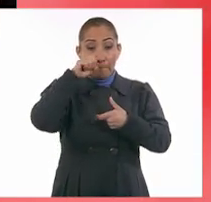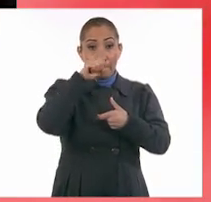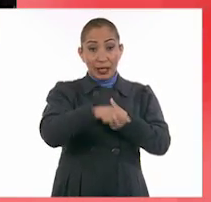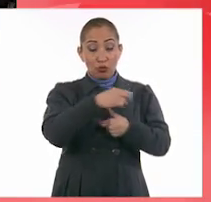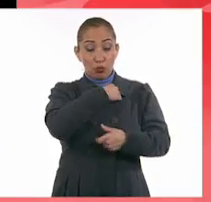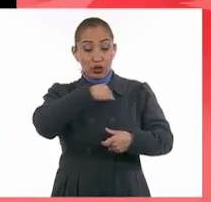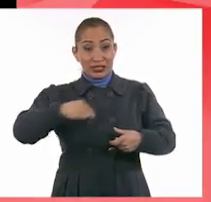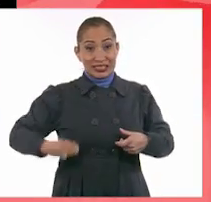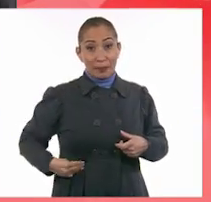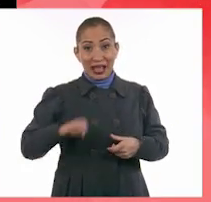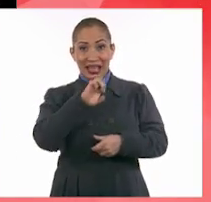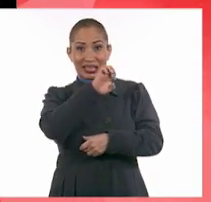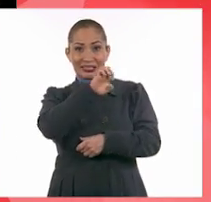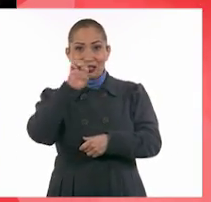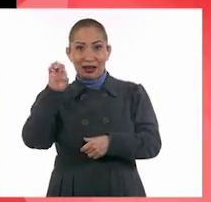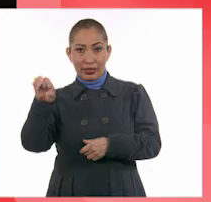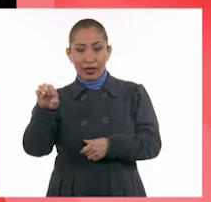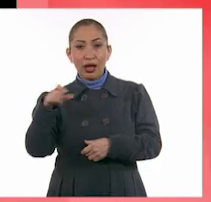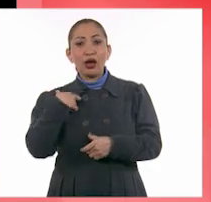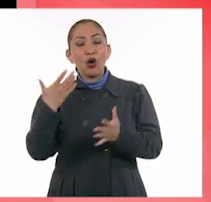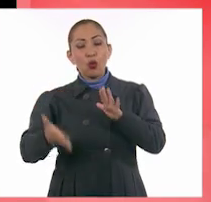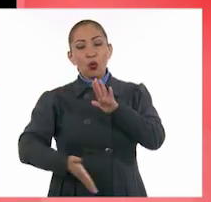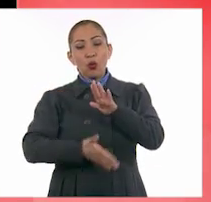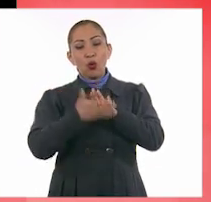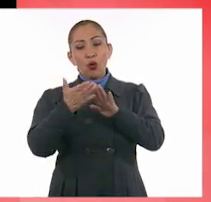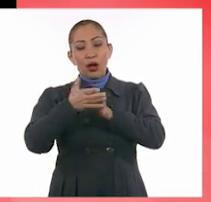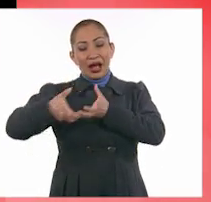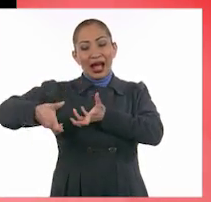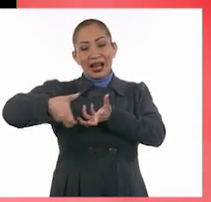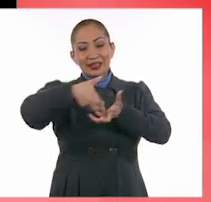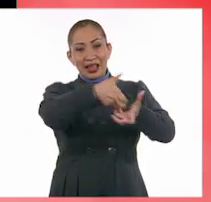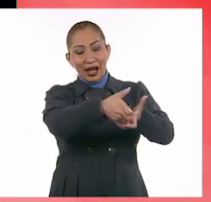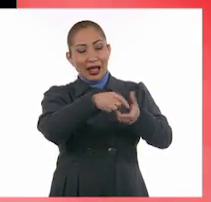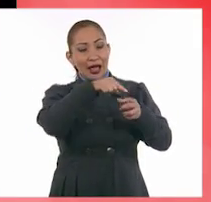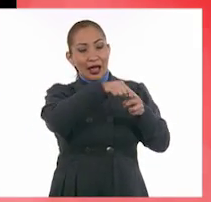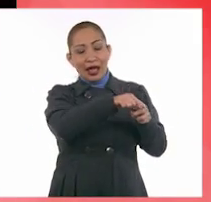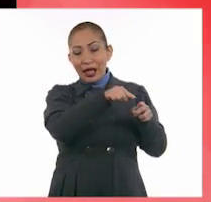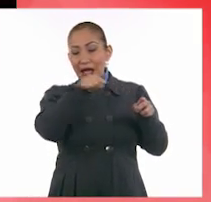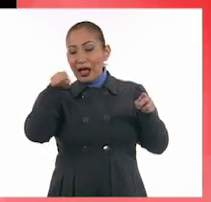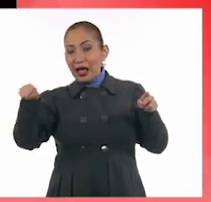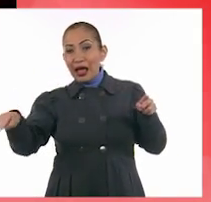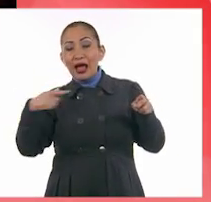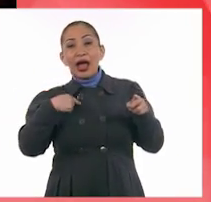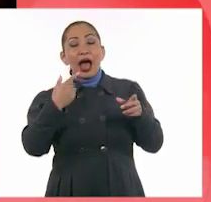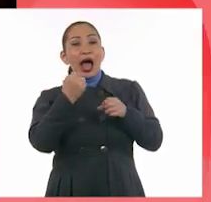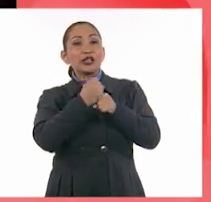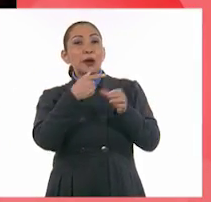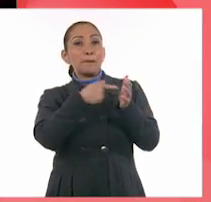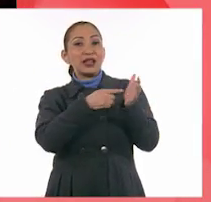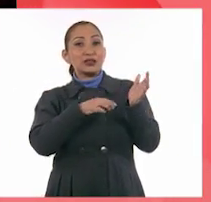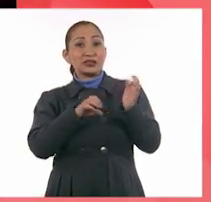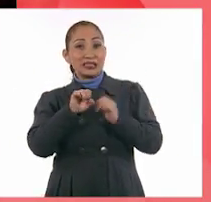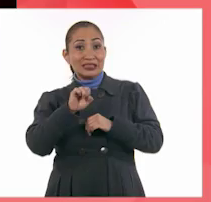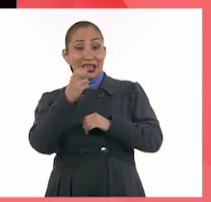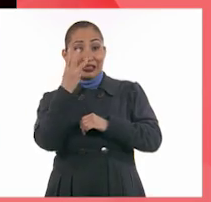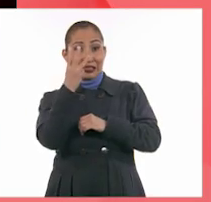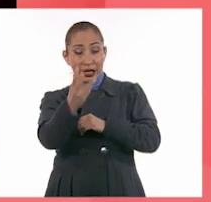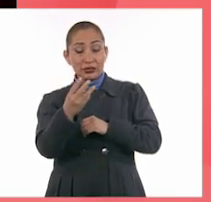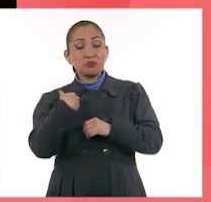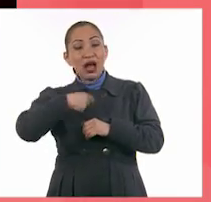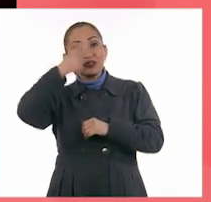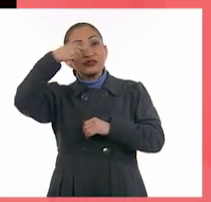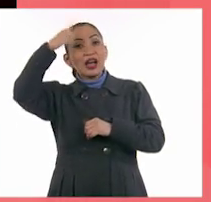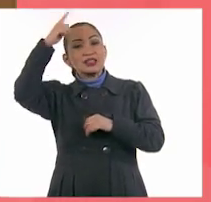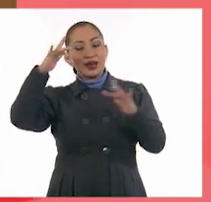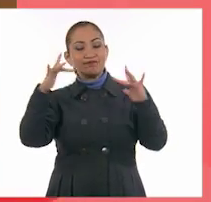al municipio de Ensenada. Con la construcción de la carretera transpeninsular en el año de 1973, se